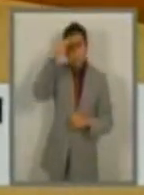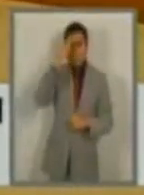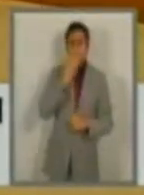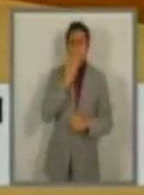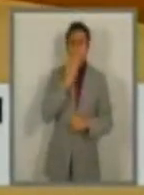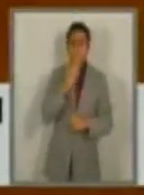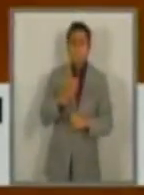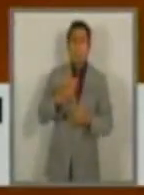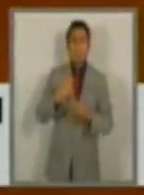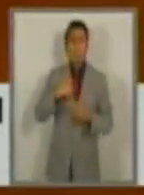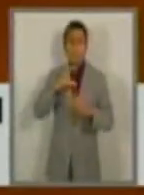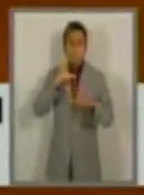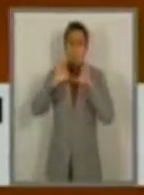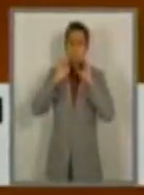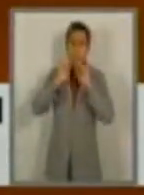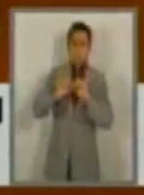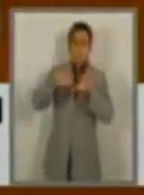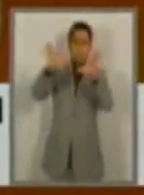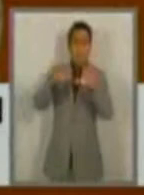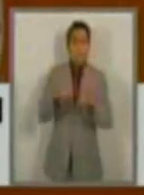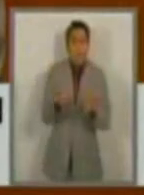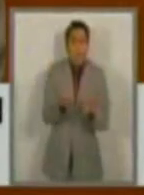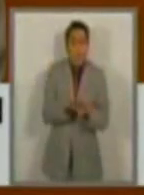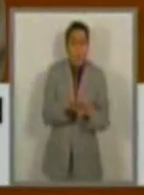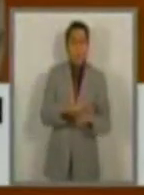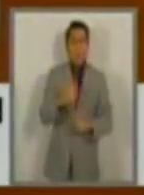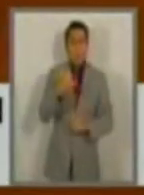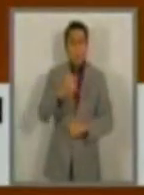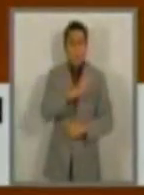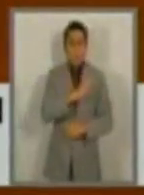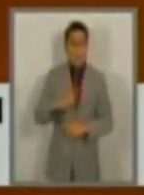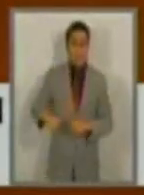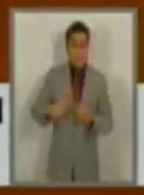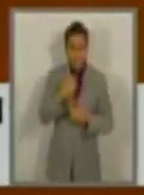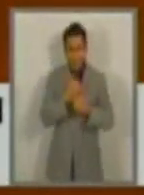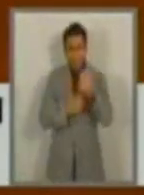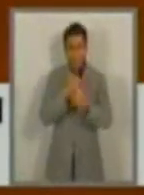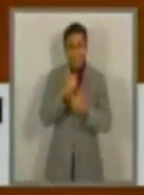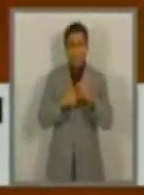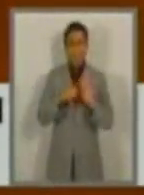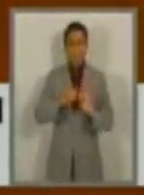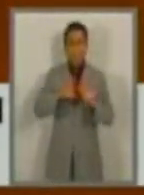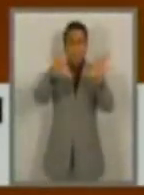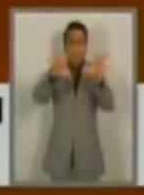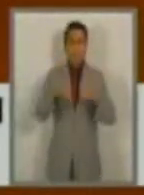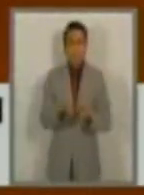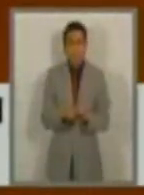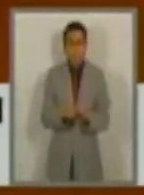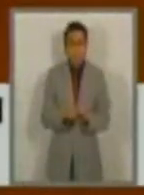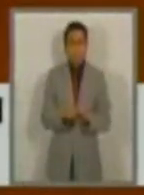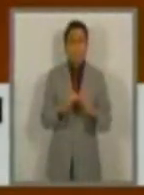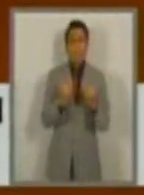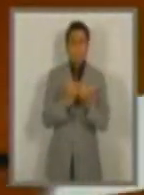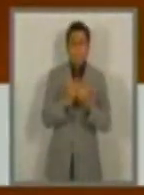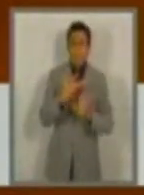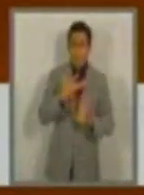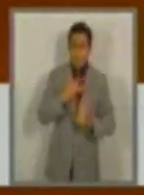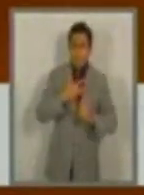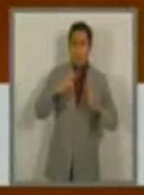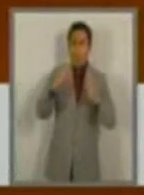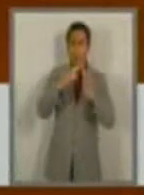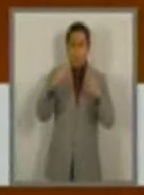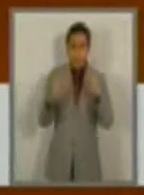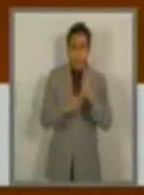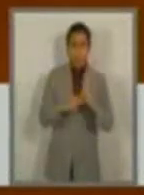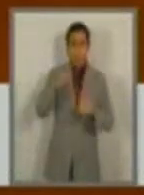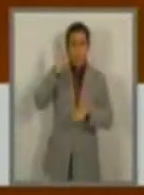contenido de los mensajes y las campañas. De igual forma, en caso de desacato se establecen las sanciones para todos